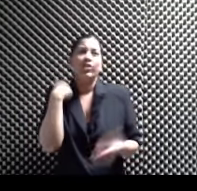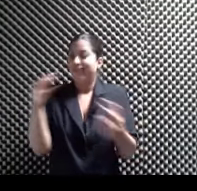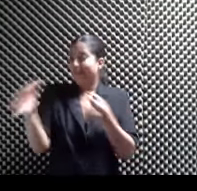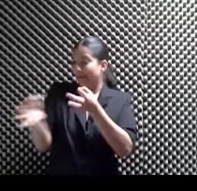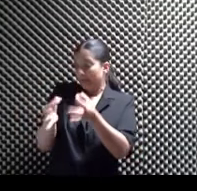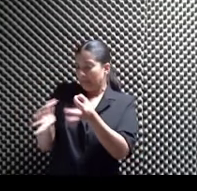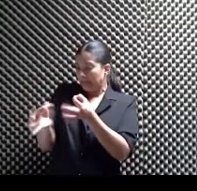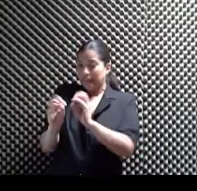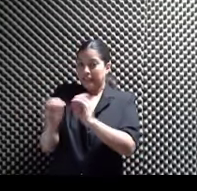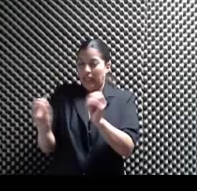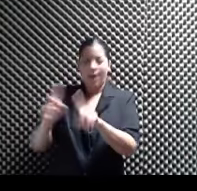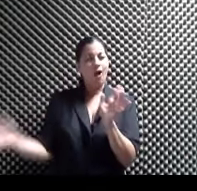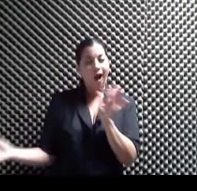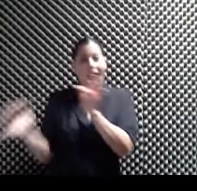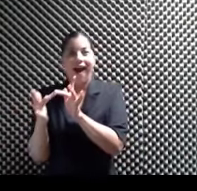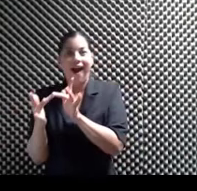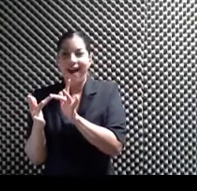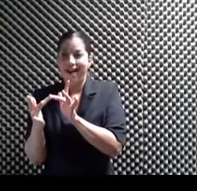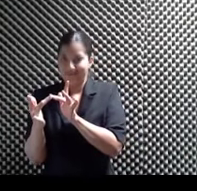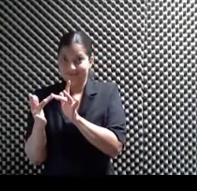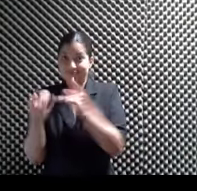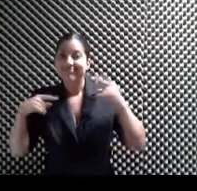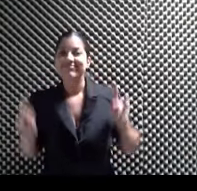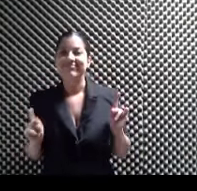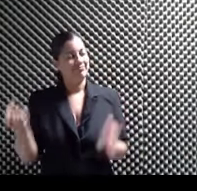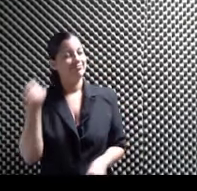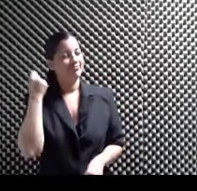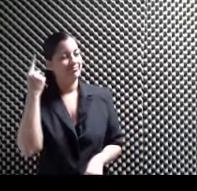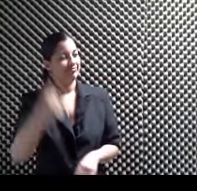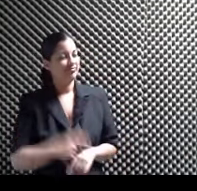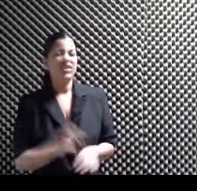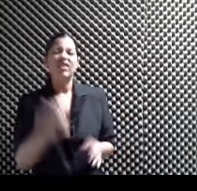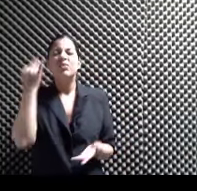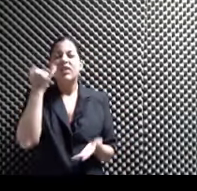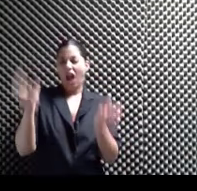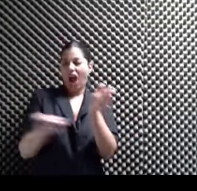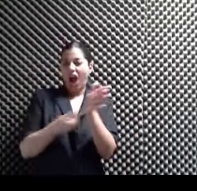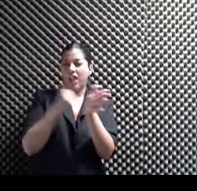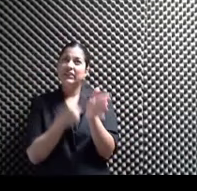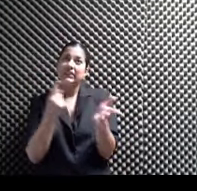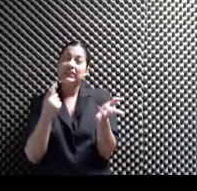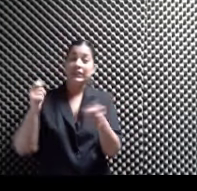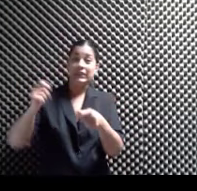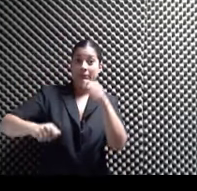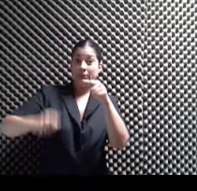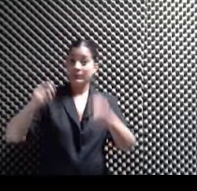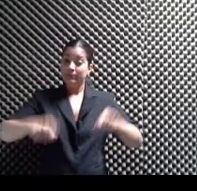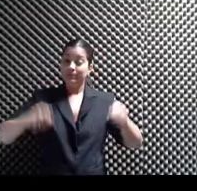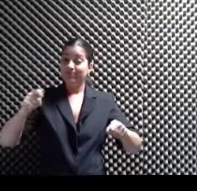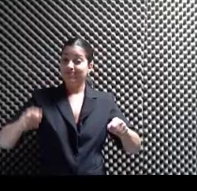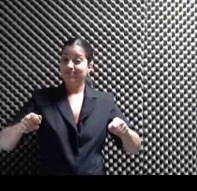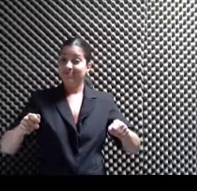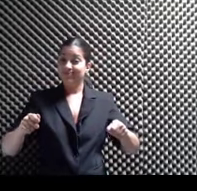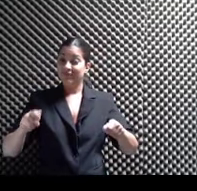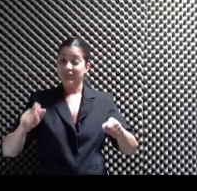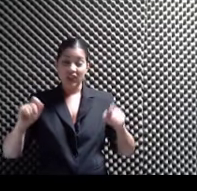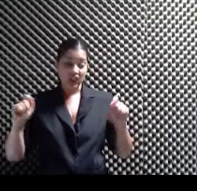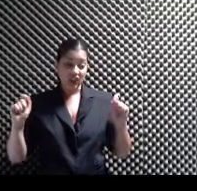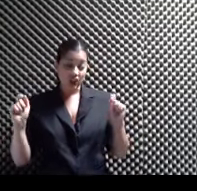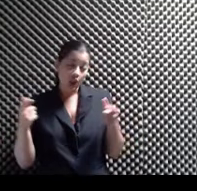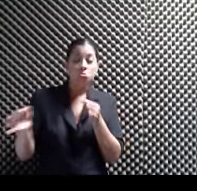sincronizó Exacto Si lo entendió Porque es que Algunas veces Específicamente Para la batería Escribir Todo Se puede Pero